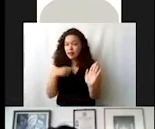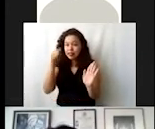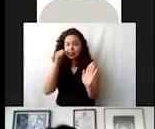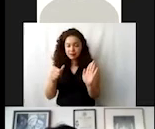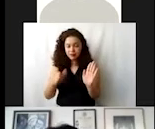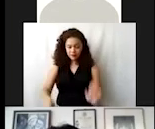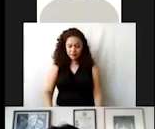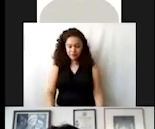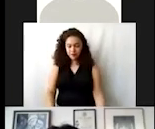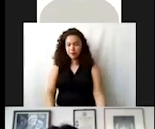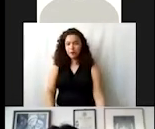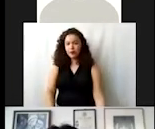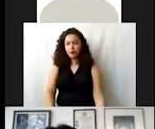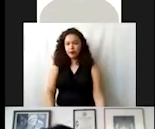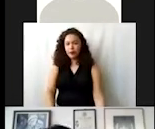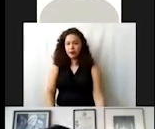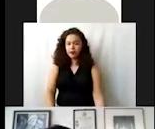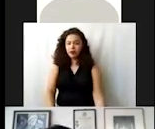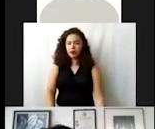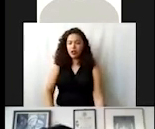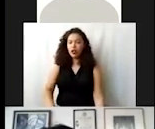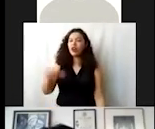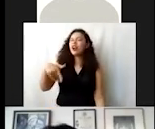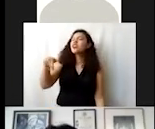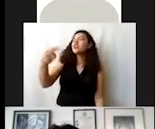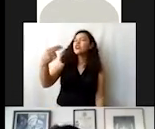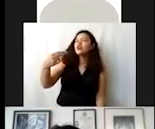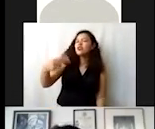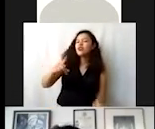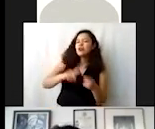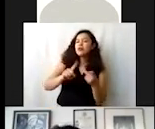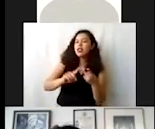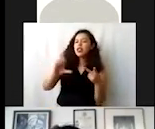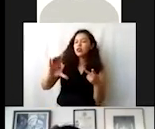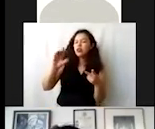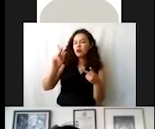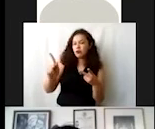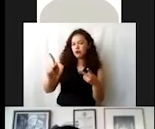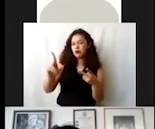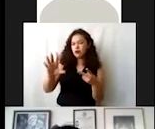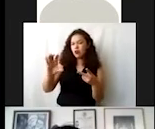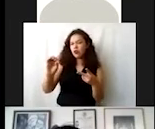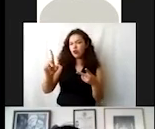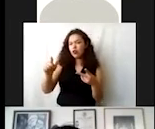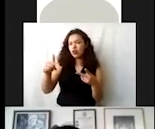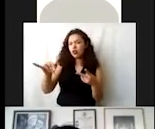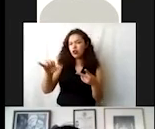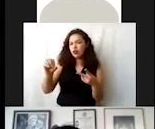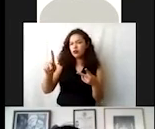Entonces, si ustedes le digo, oye, dame tu nombre y tu código postal, ¿ya?